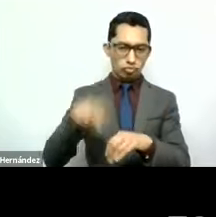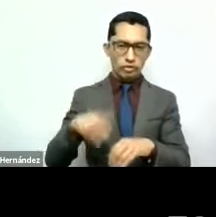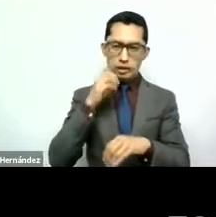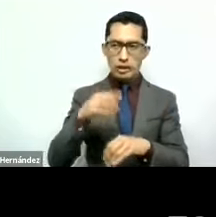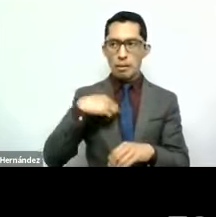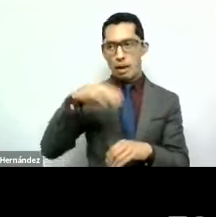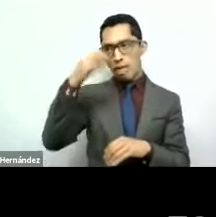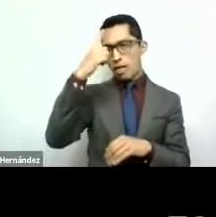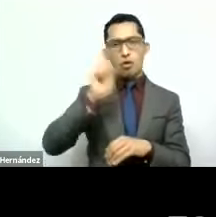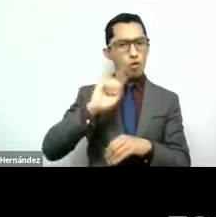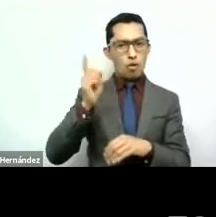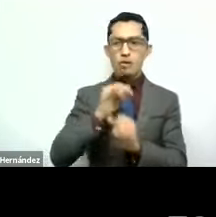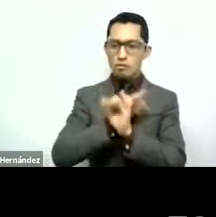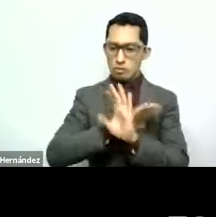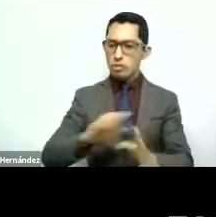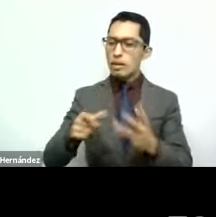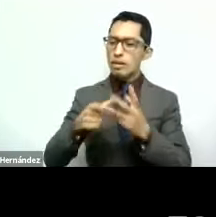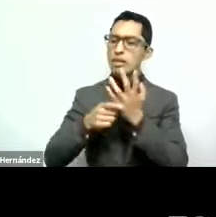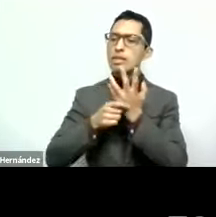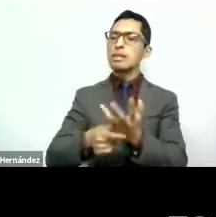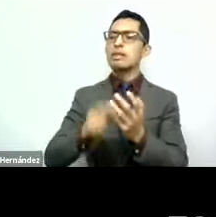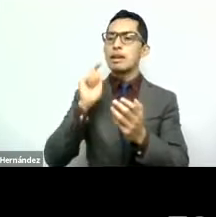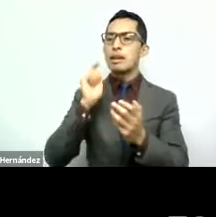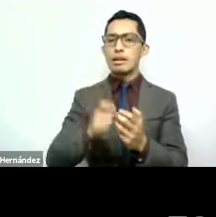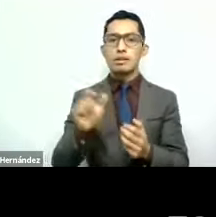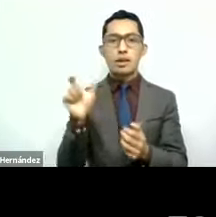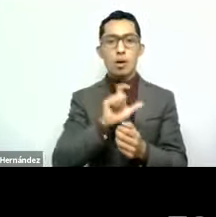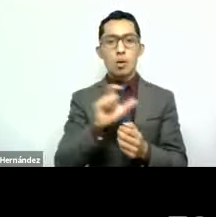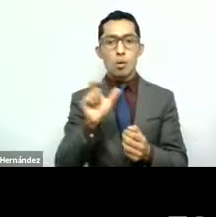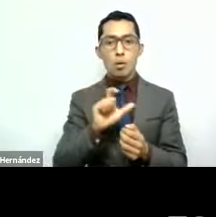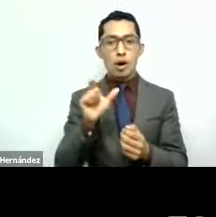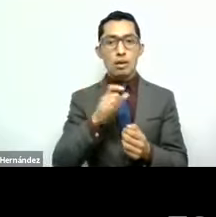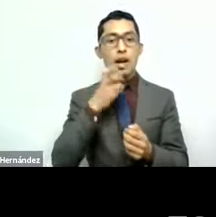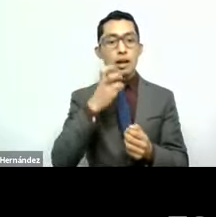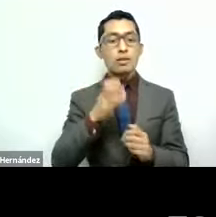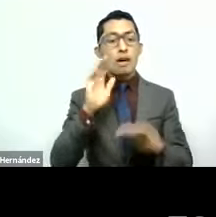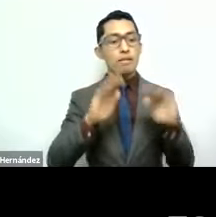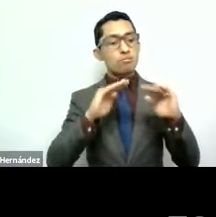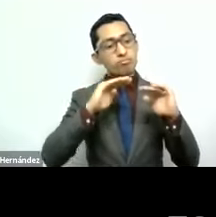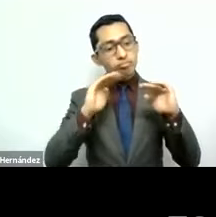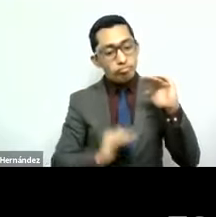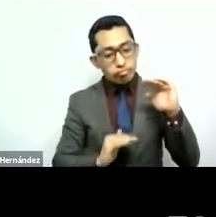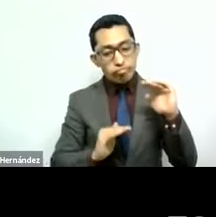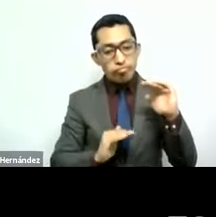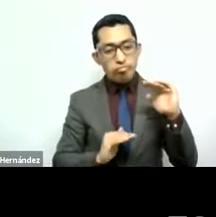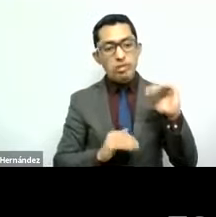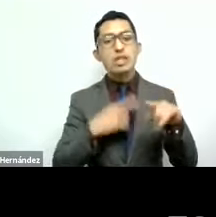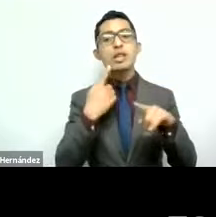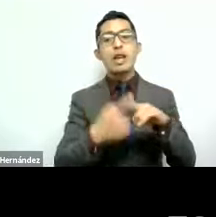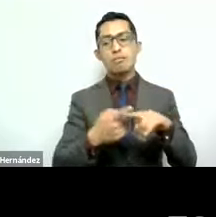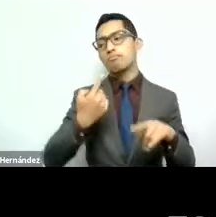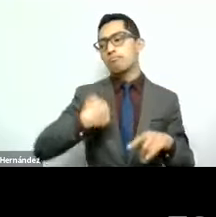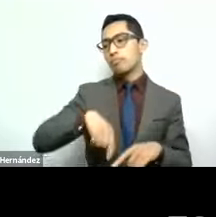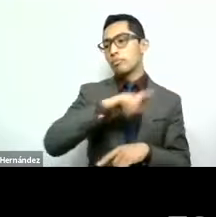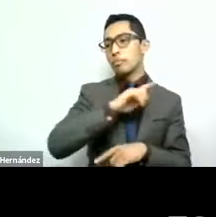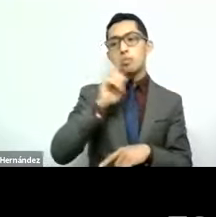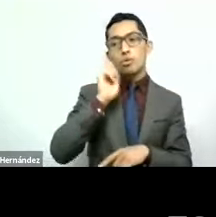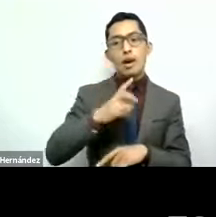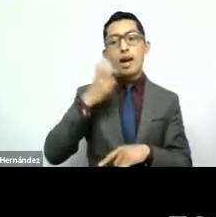hoy, tradicionalmente quienes hemos estado en esa situación de desventaja, pues somos las mujeres.